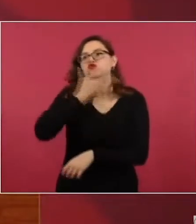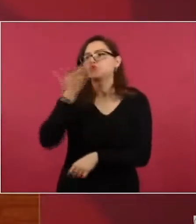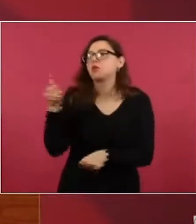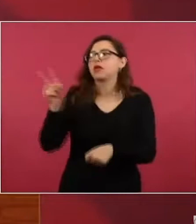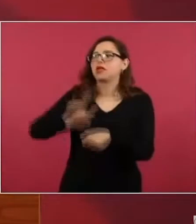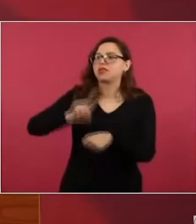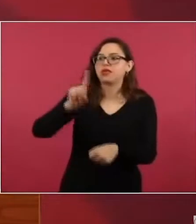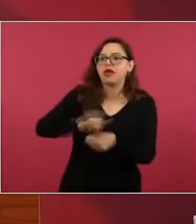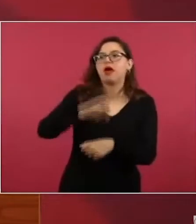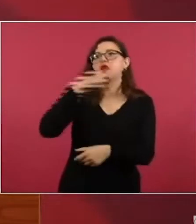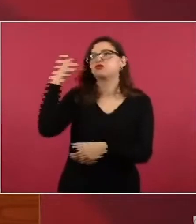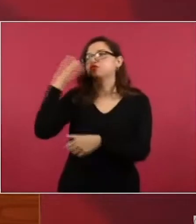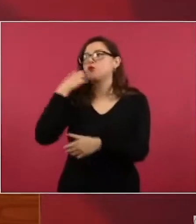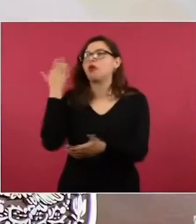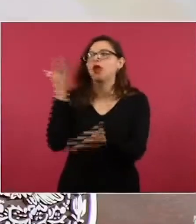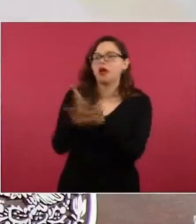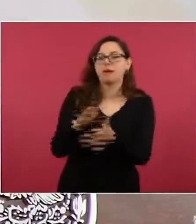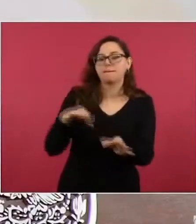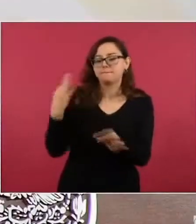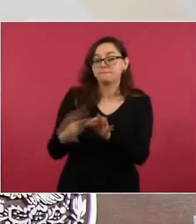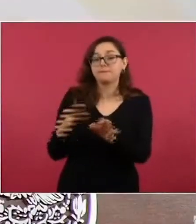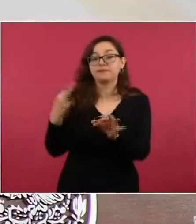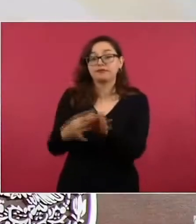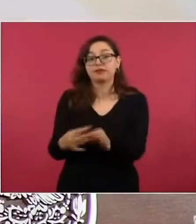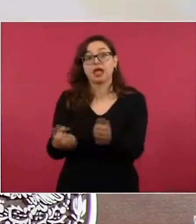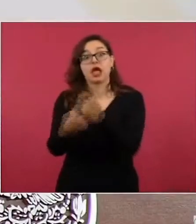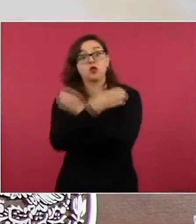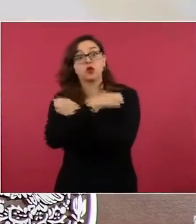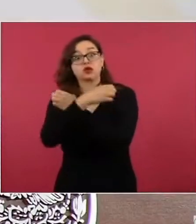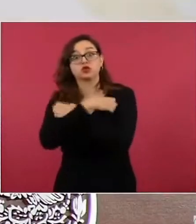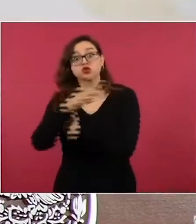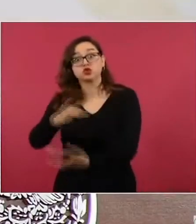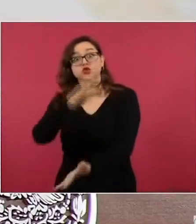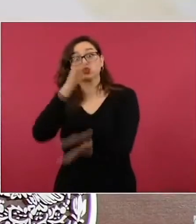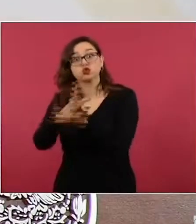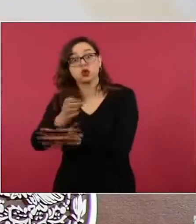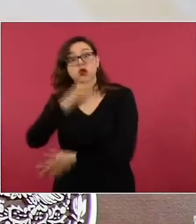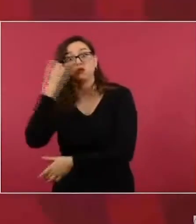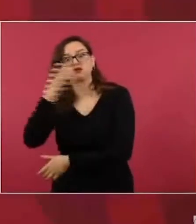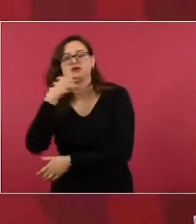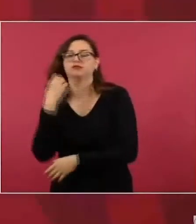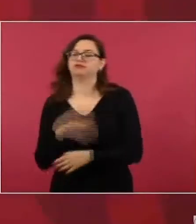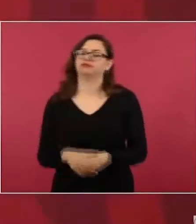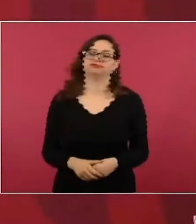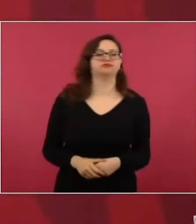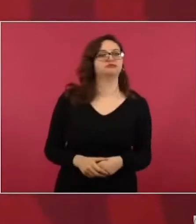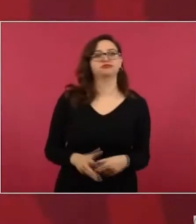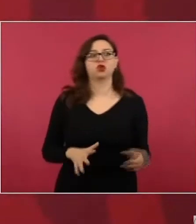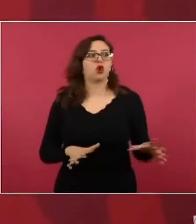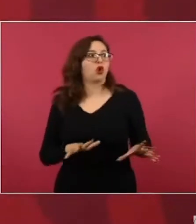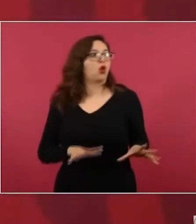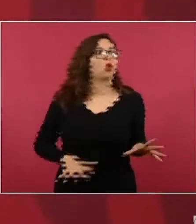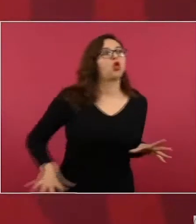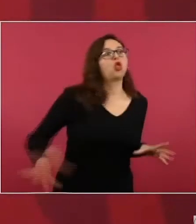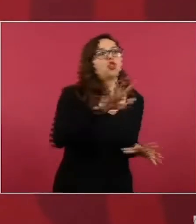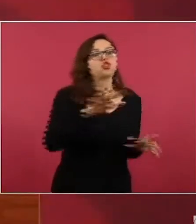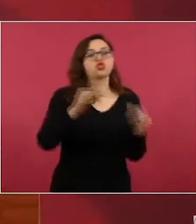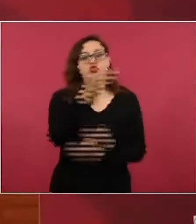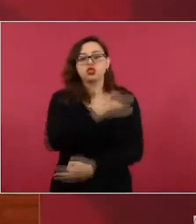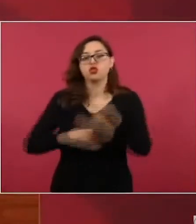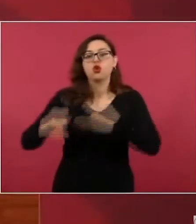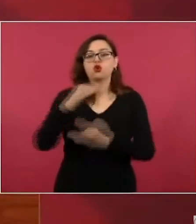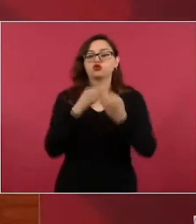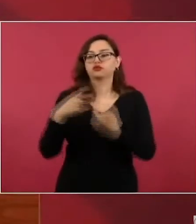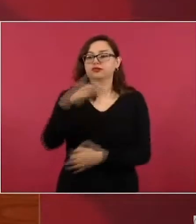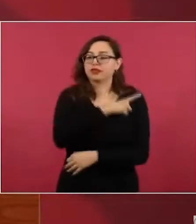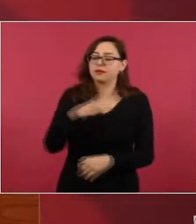una calificación aprobatoria en forma automática o bien se mantiene la medida de reprobarlos cuando lo merezcan,